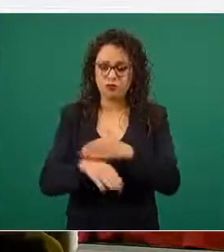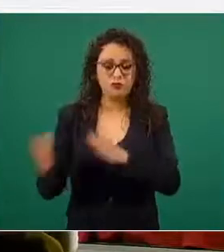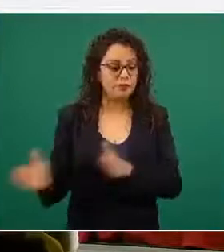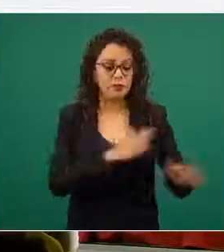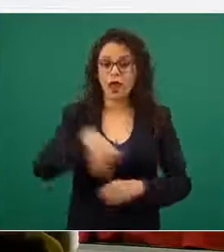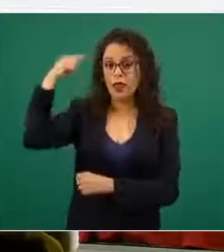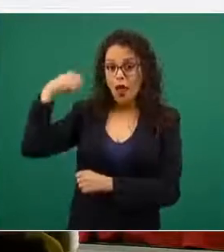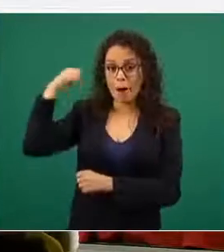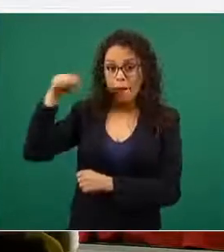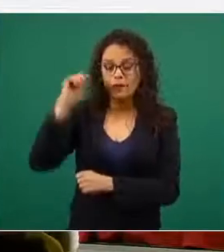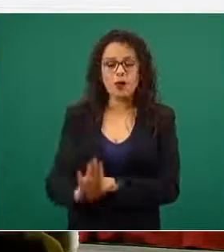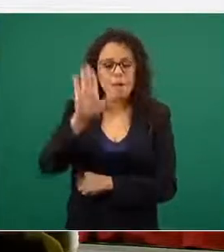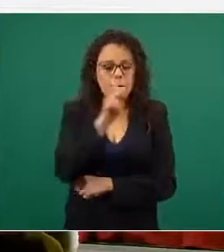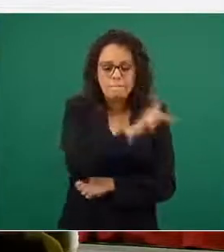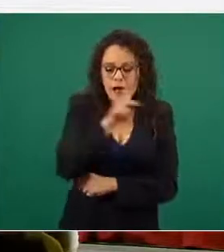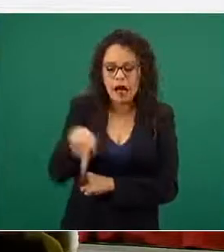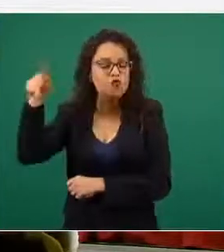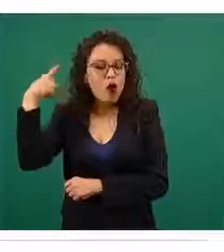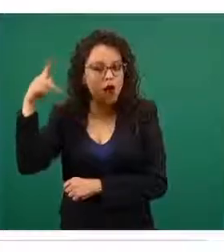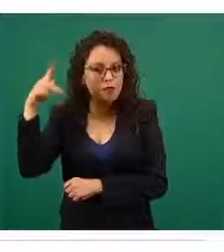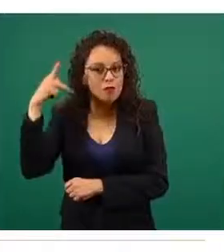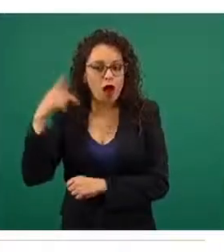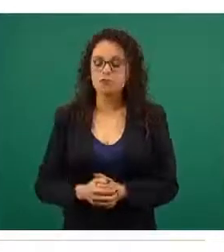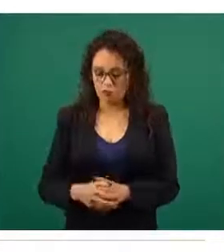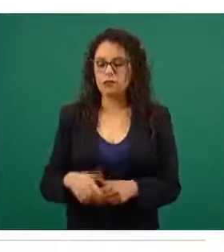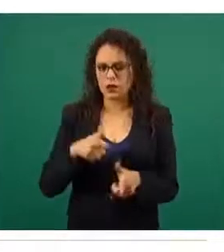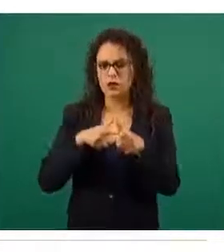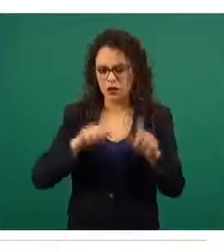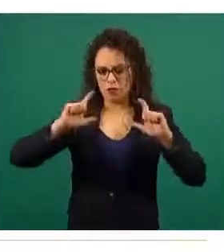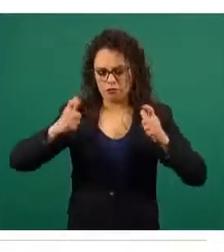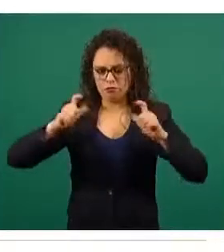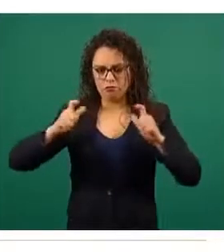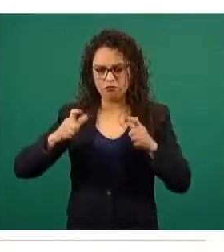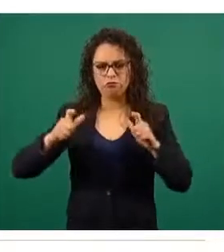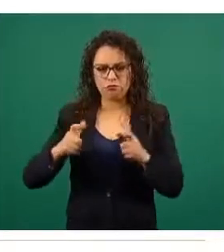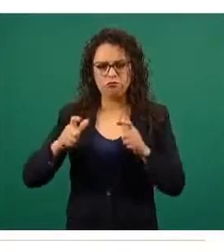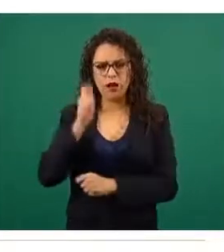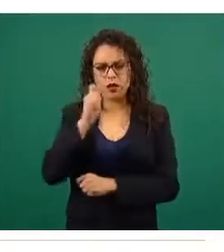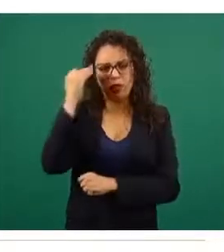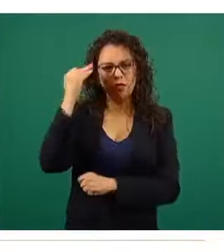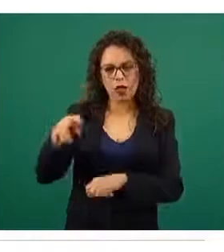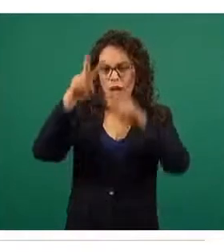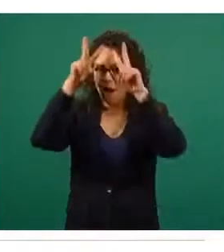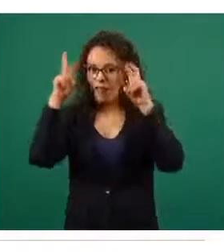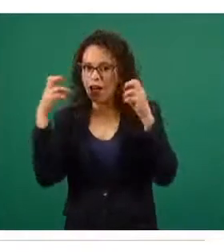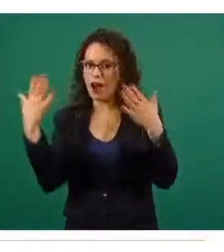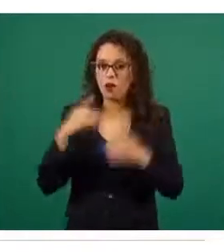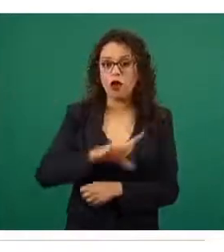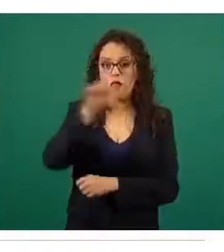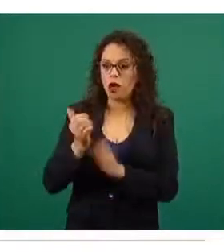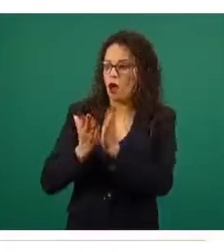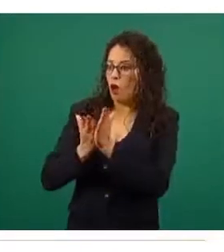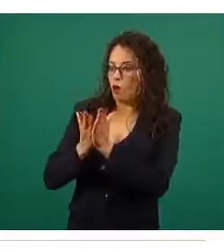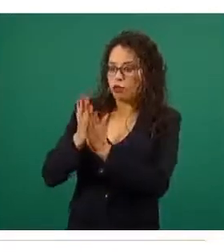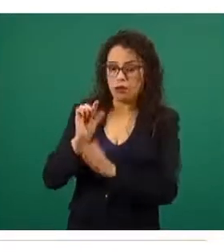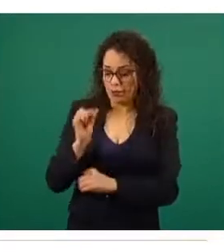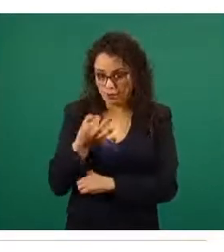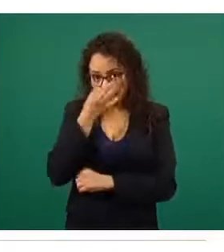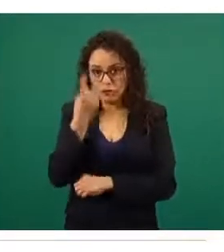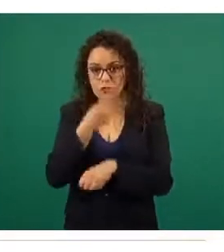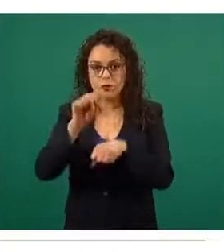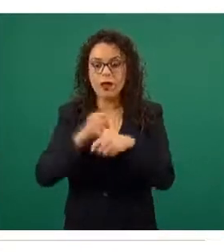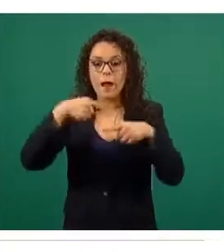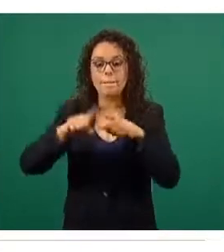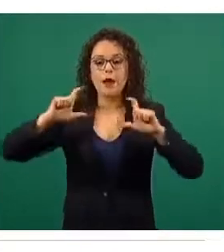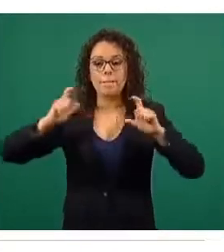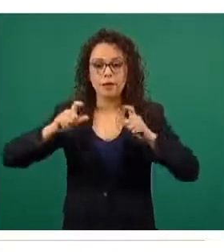Tabasco, semejante a Puebla, es un patrón muy semejante a Puebla, reducción sostenida durante el verano, llegó el otoño y empezó a subir, apenas tiene 2 semanas de reducción y